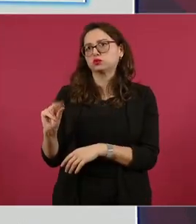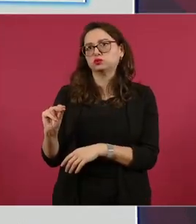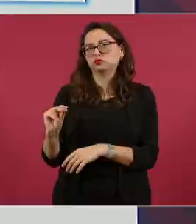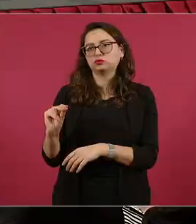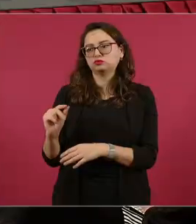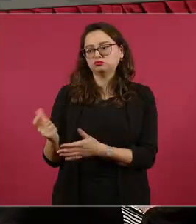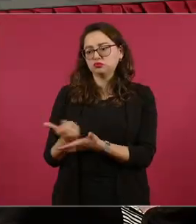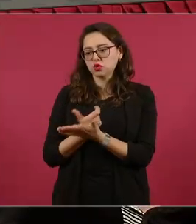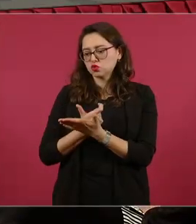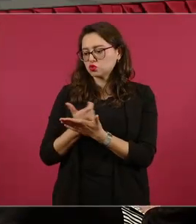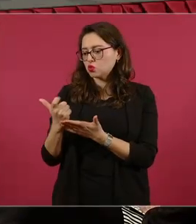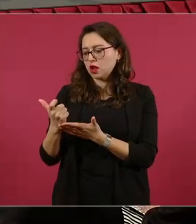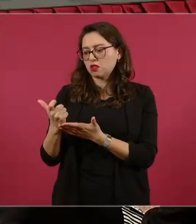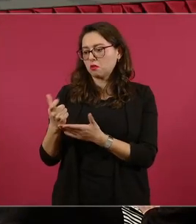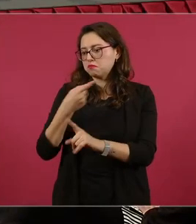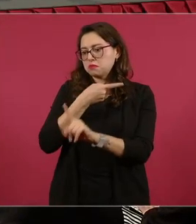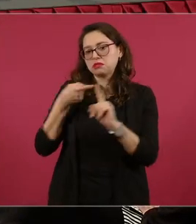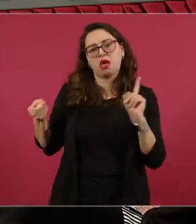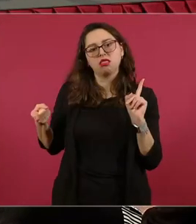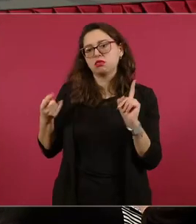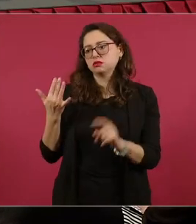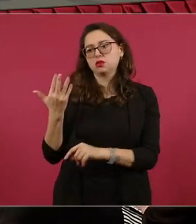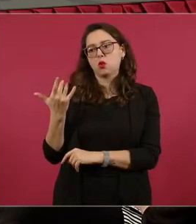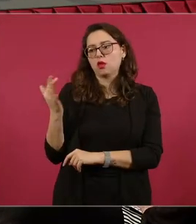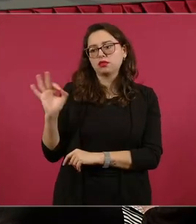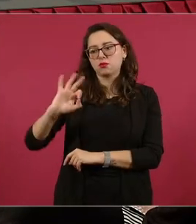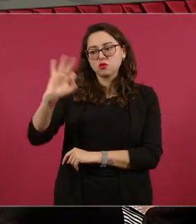el sueldo completo, sino la mitad.